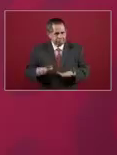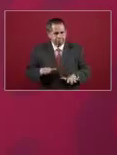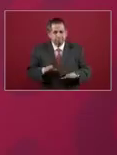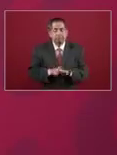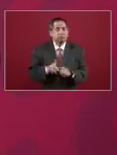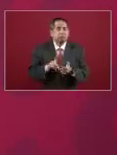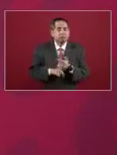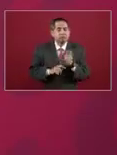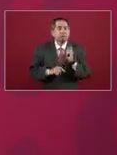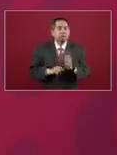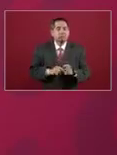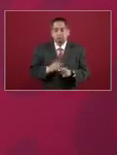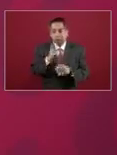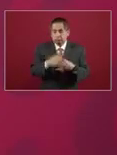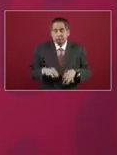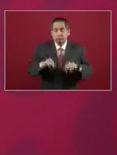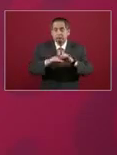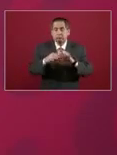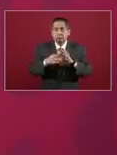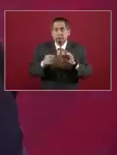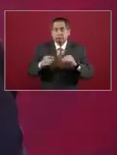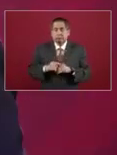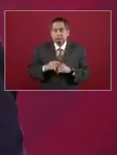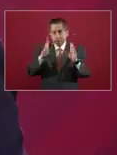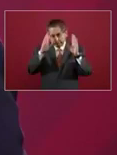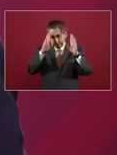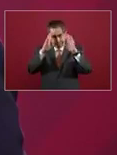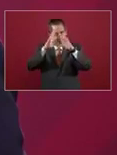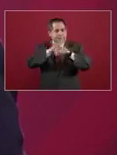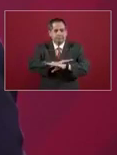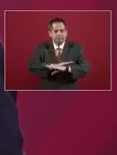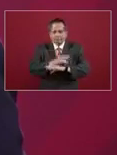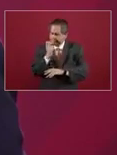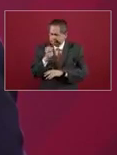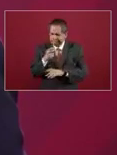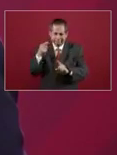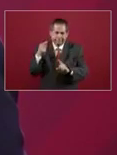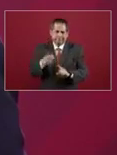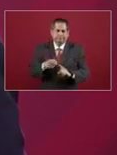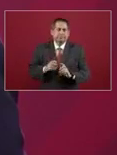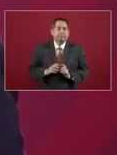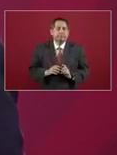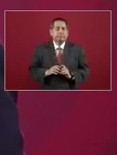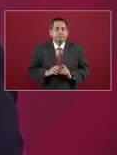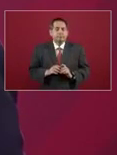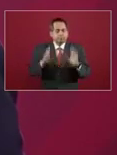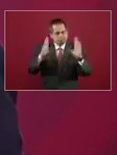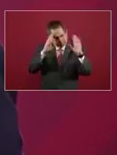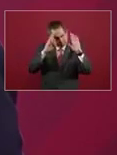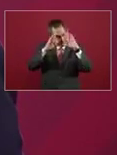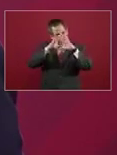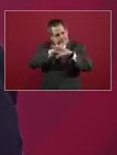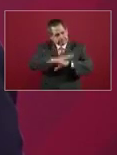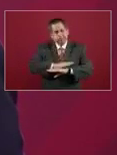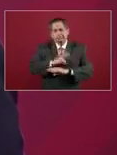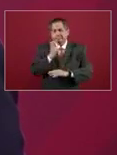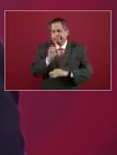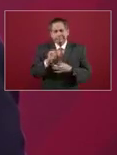tranquilidad. Y lo más importante de todo, la reconciliación. La